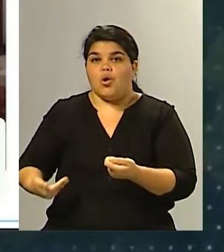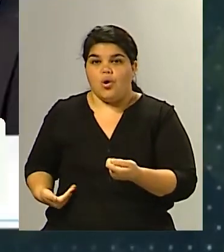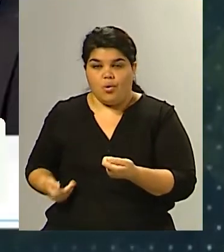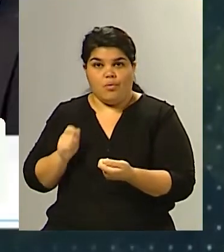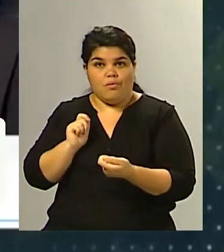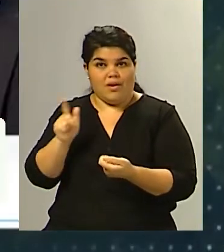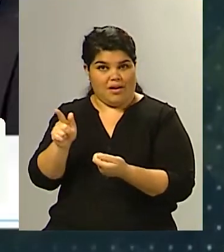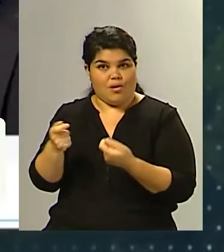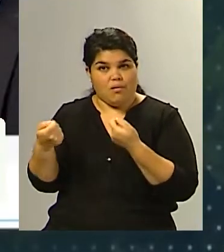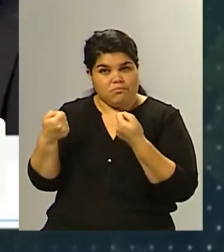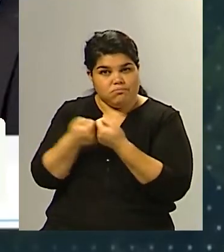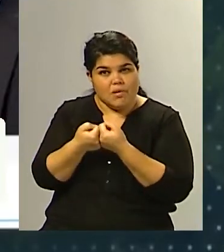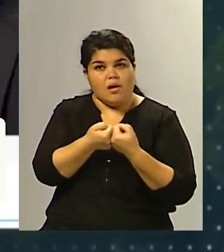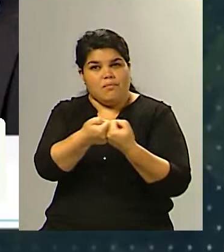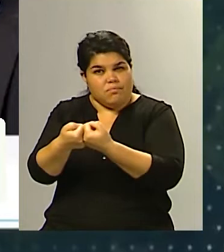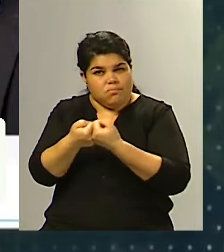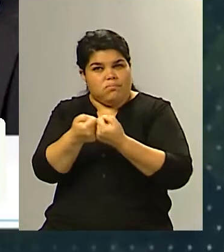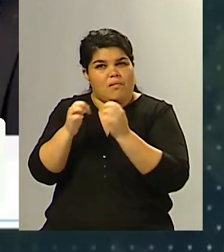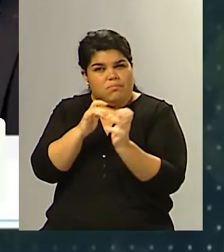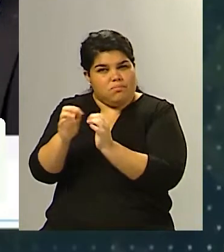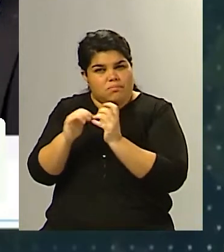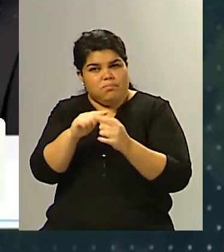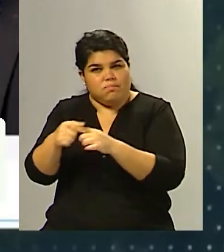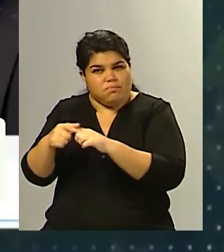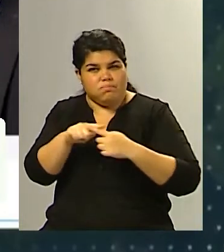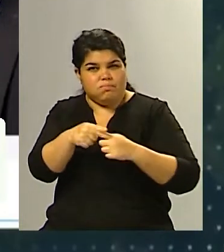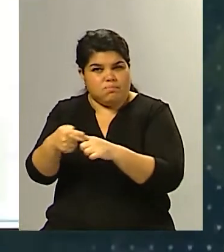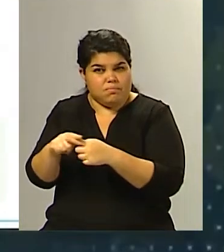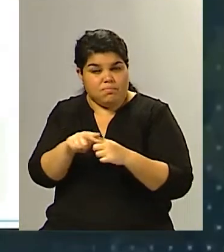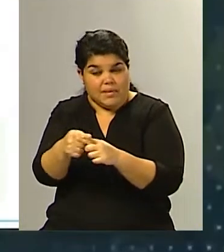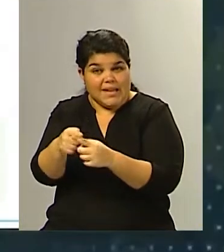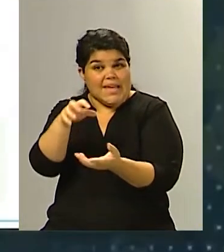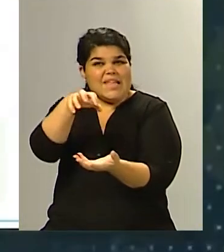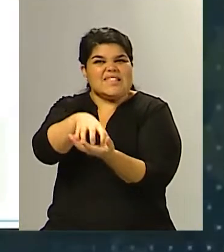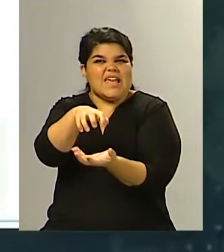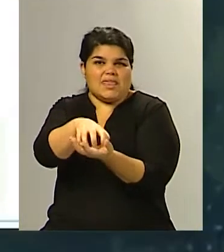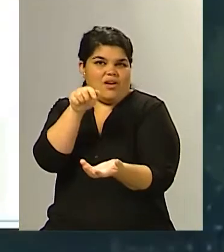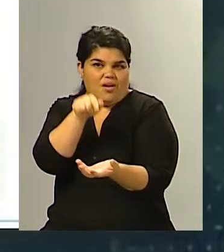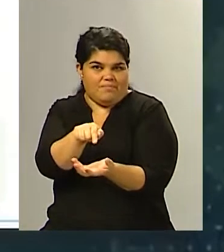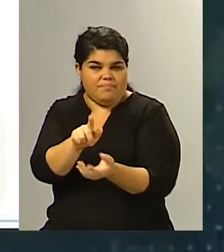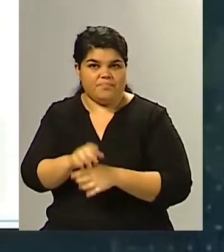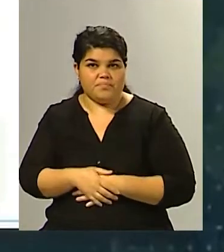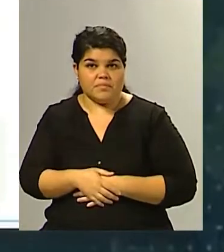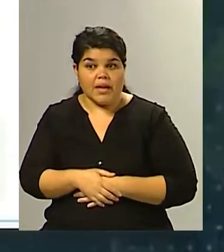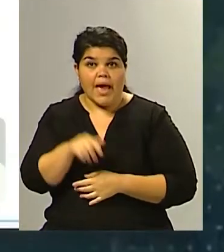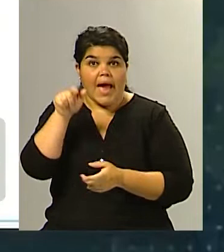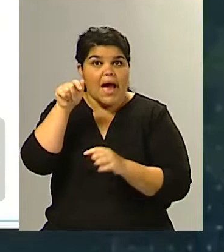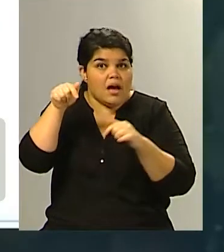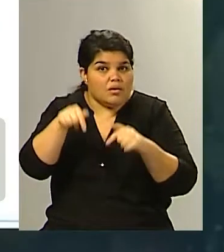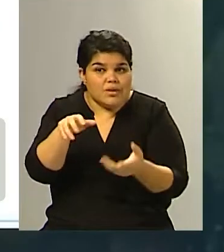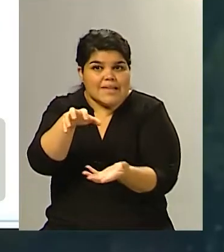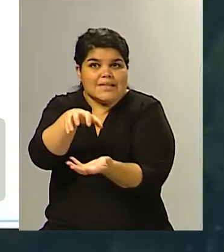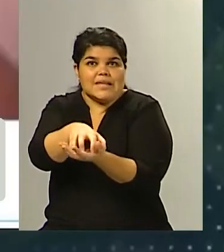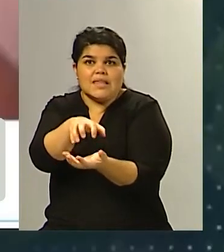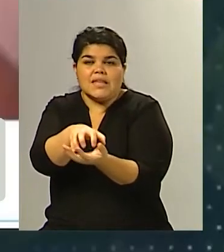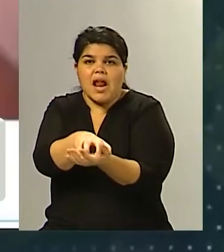negociaciones de alto vuelo a nivel político, ese centrado ahora se corrió bastante a la